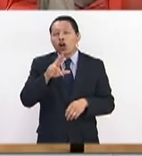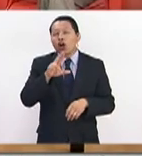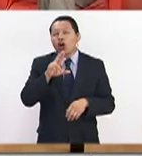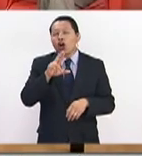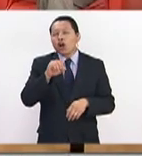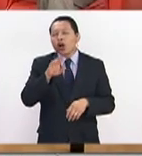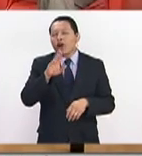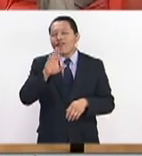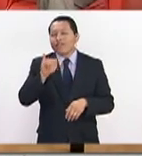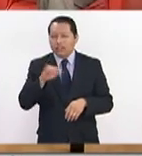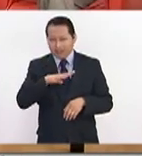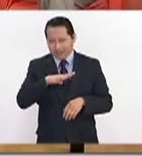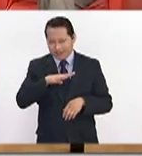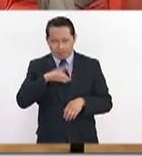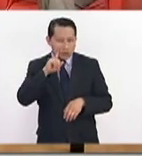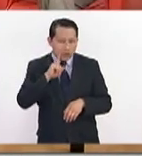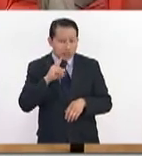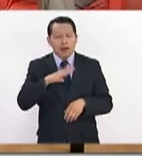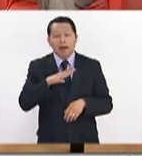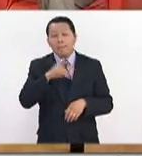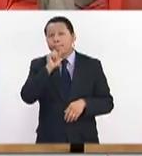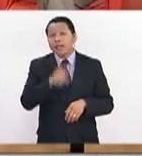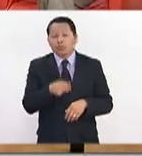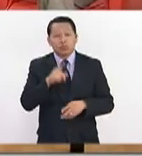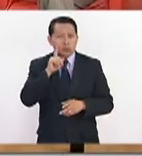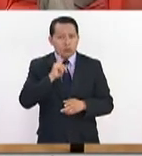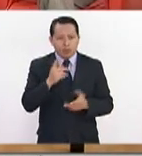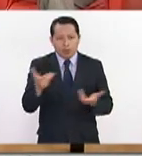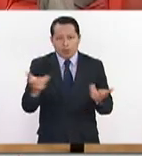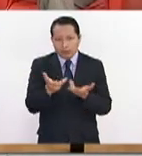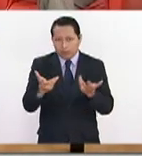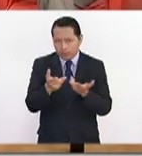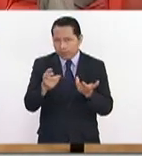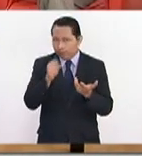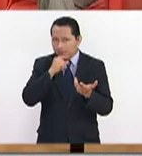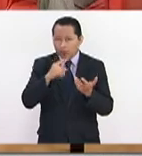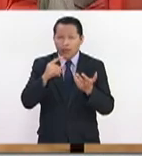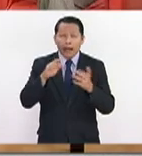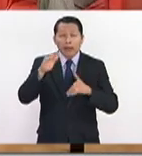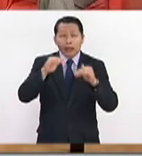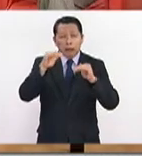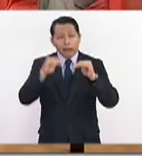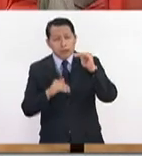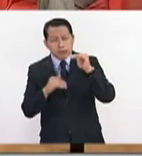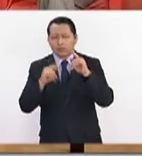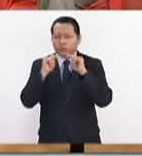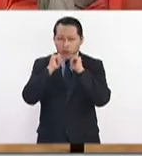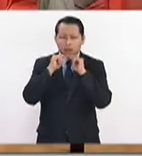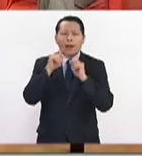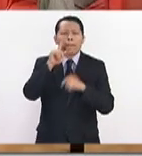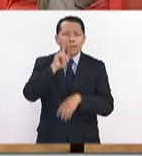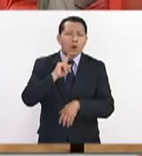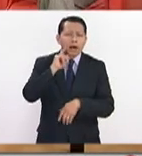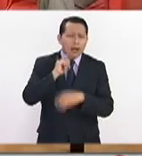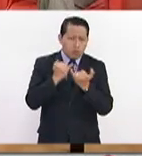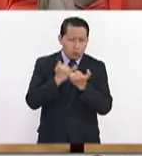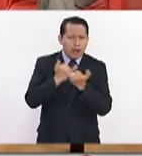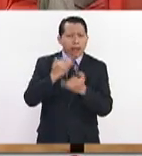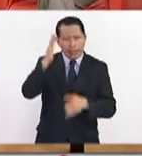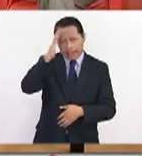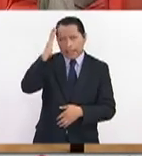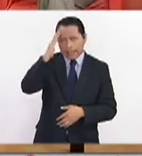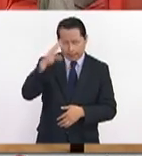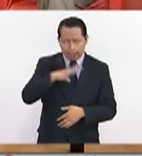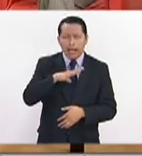Es decir, hay una presencia importante de las mujeres, no obstante esta disparidad, son gente que lleva la pauta, que tiene